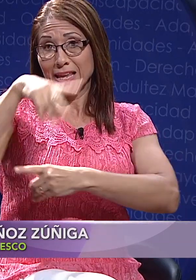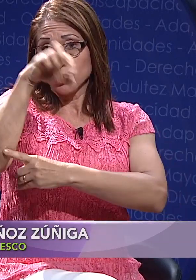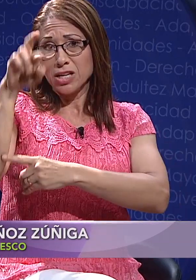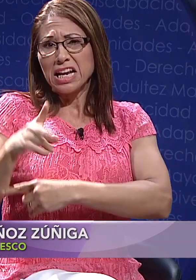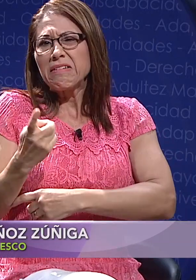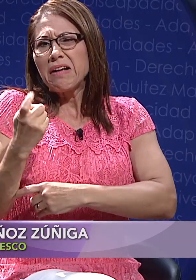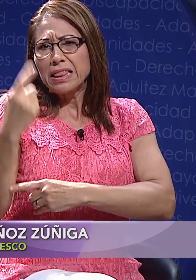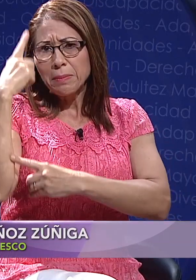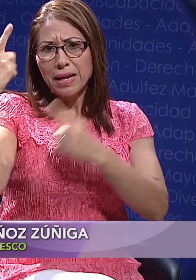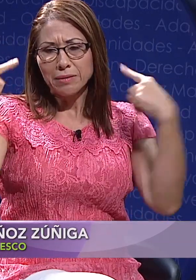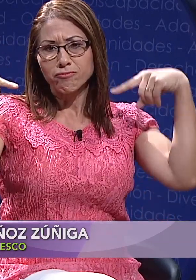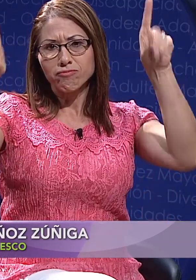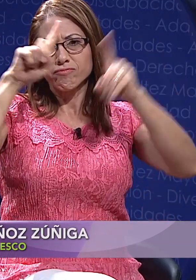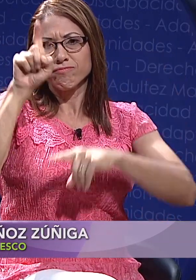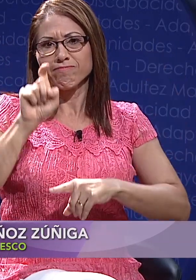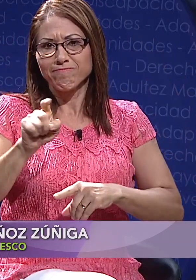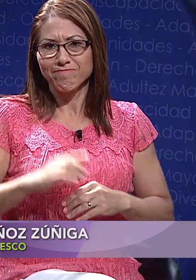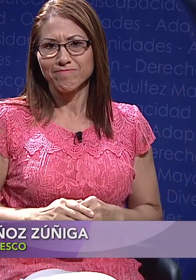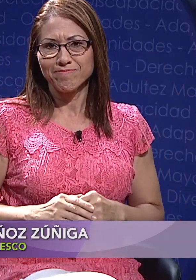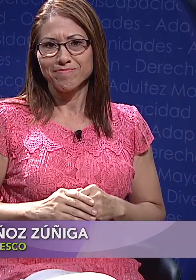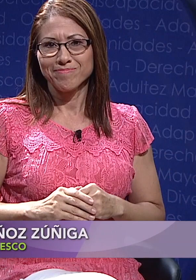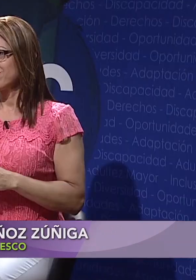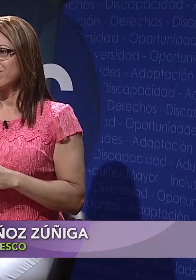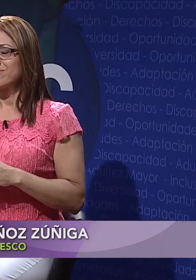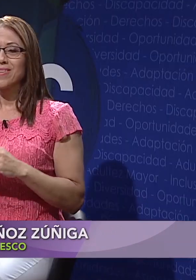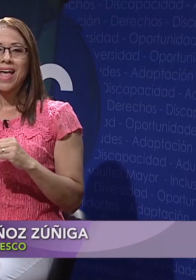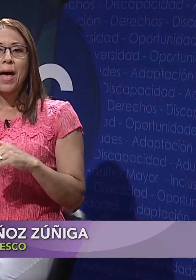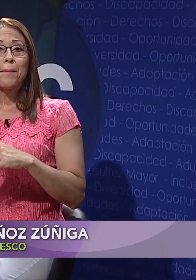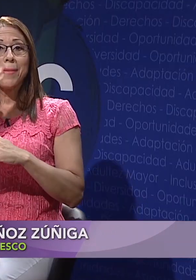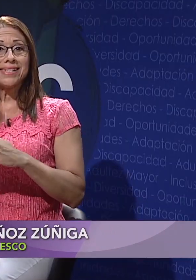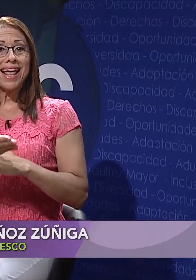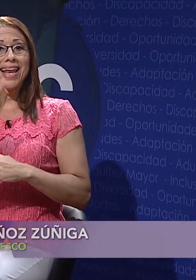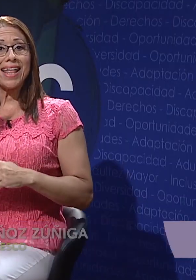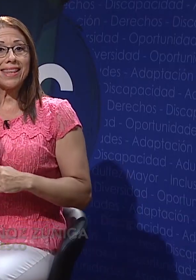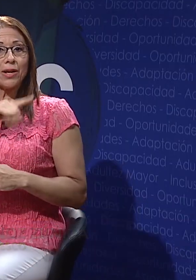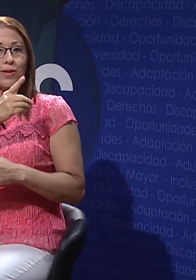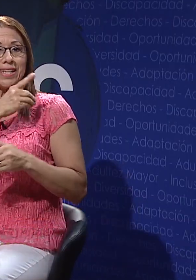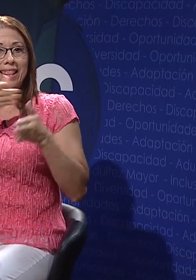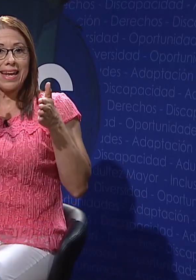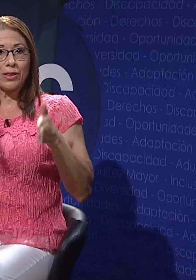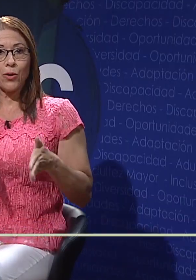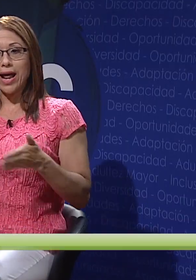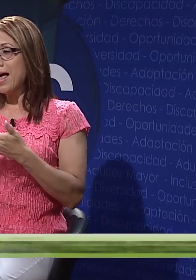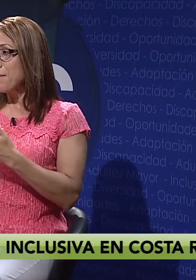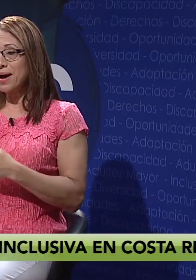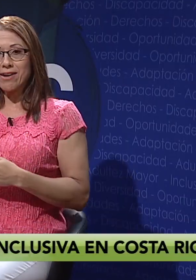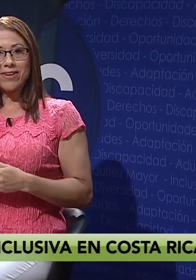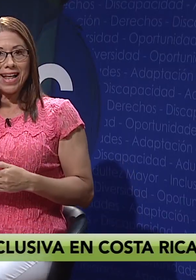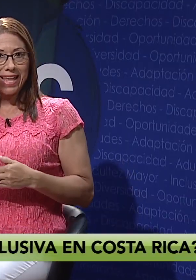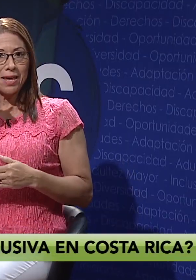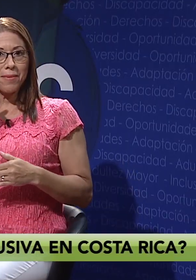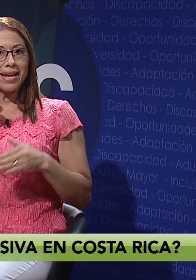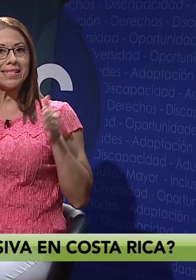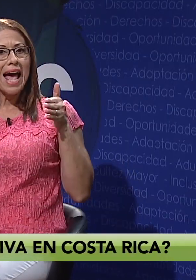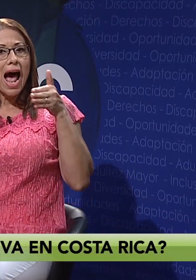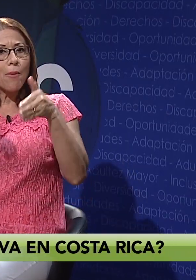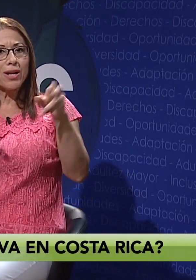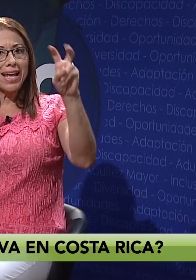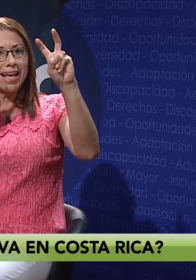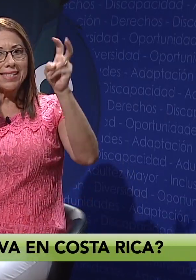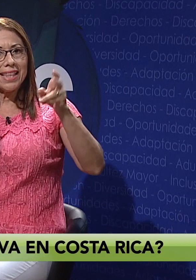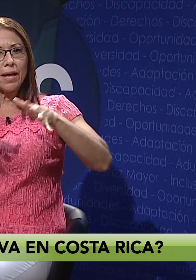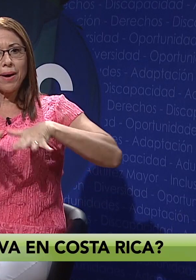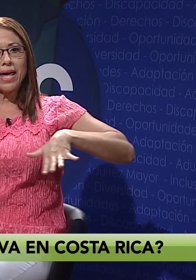y que falta en costa rica para poder alcanzarla más adelante en nuestra directora maría fernanda jiménez